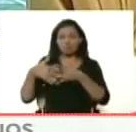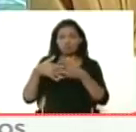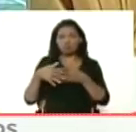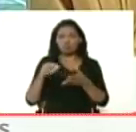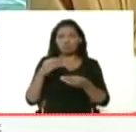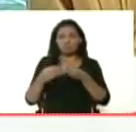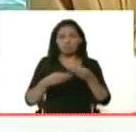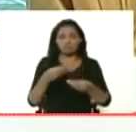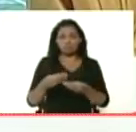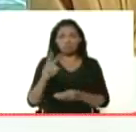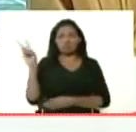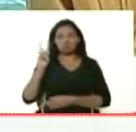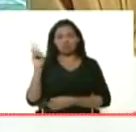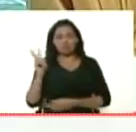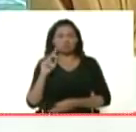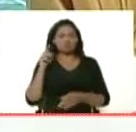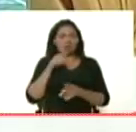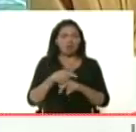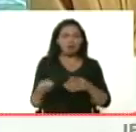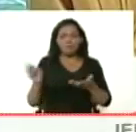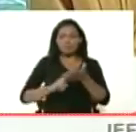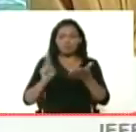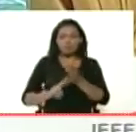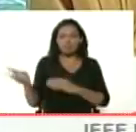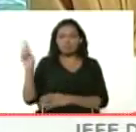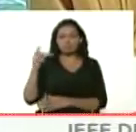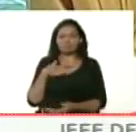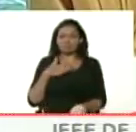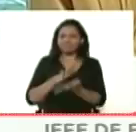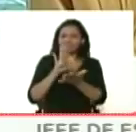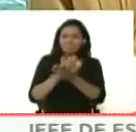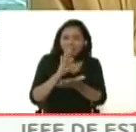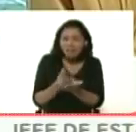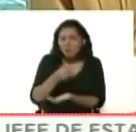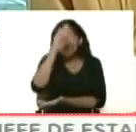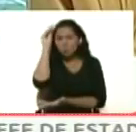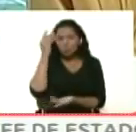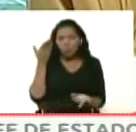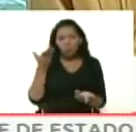se dedica a Venezuela, que Venezuela, que Venezuela. Déjanos quieto, Donald Trump.